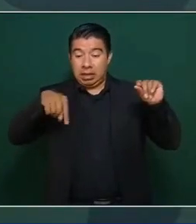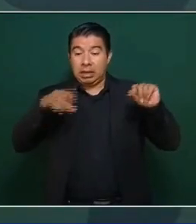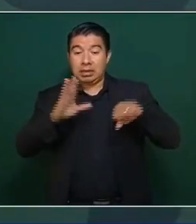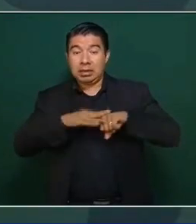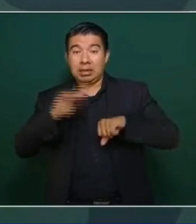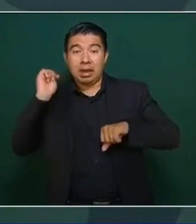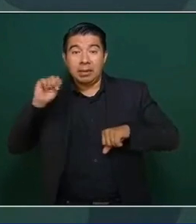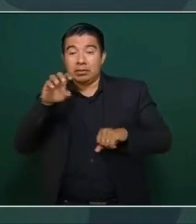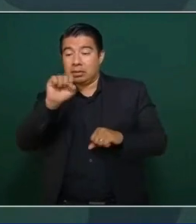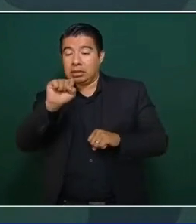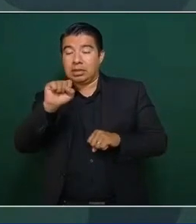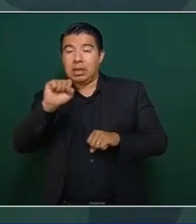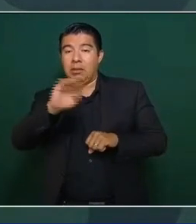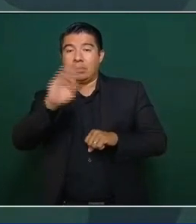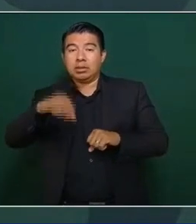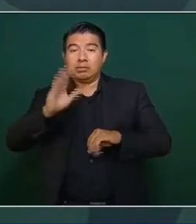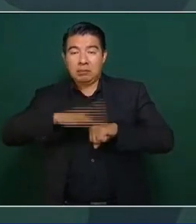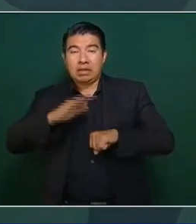de